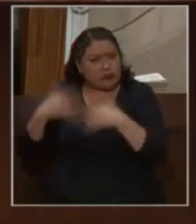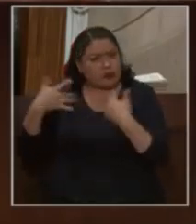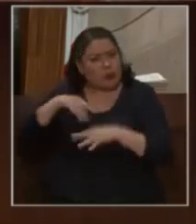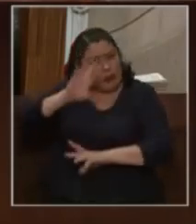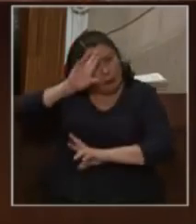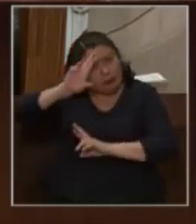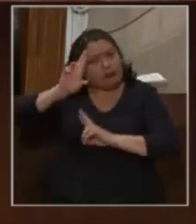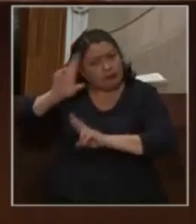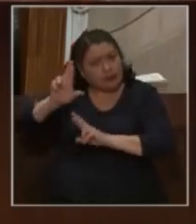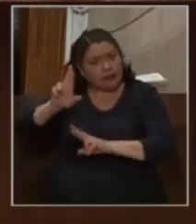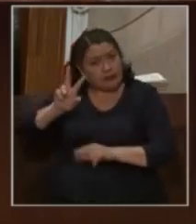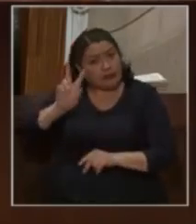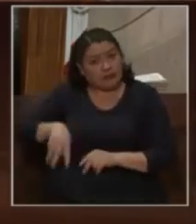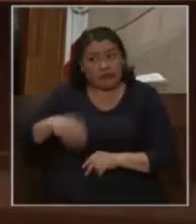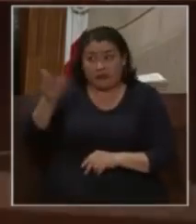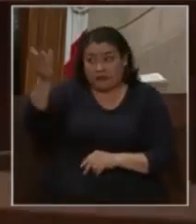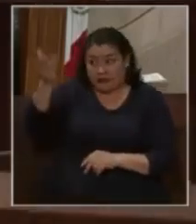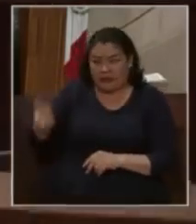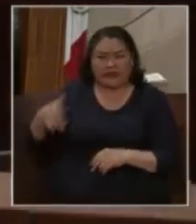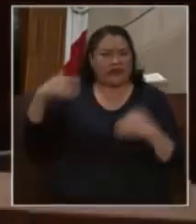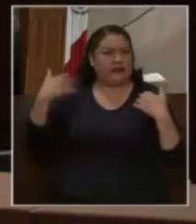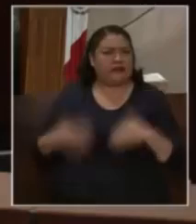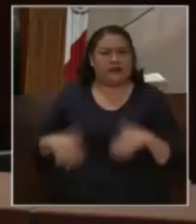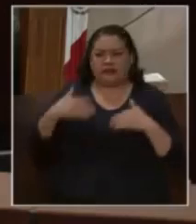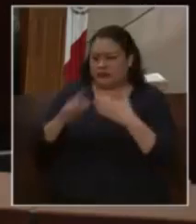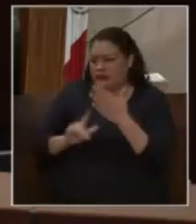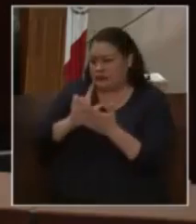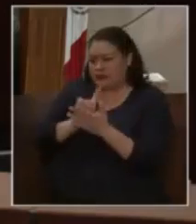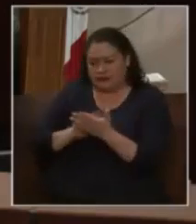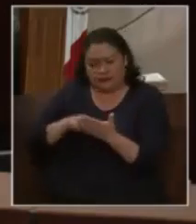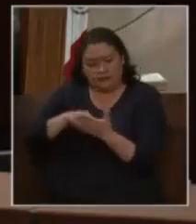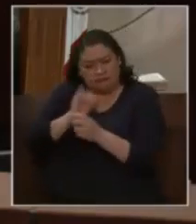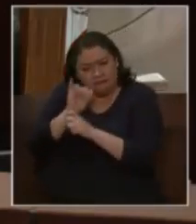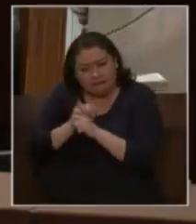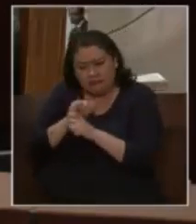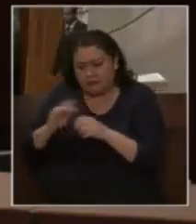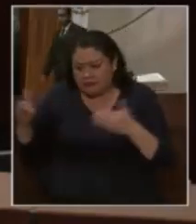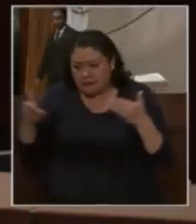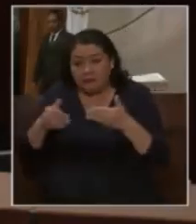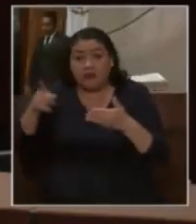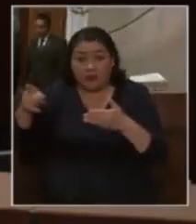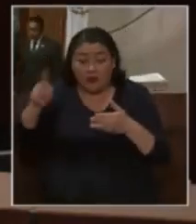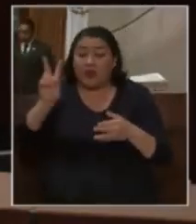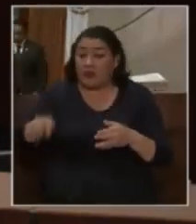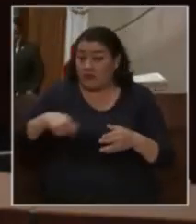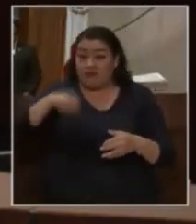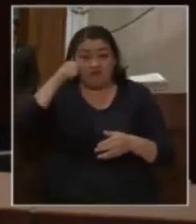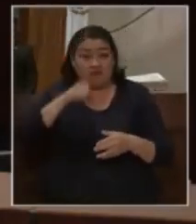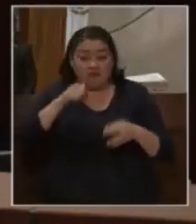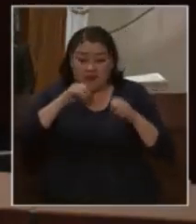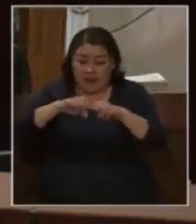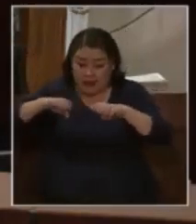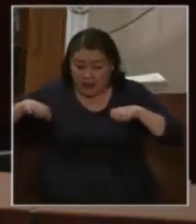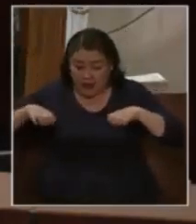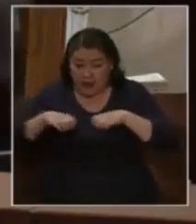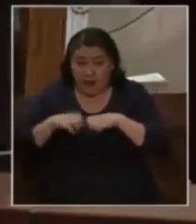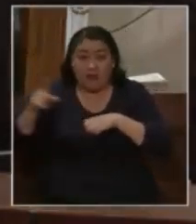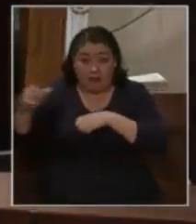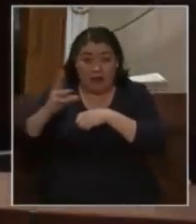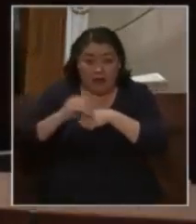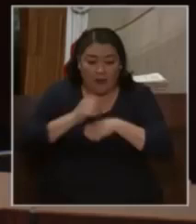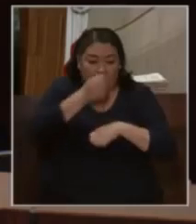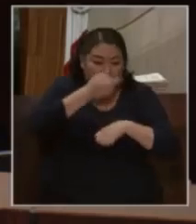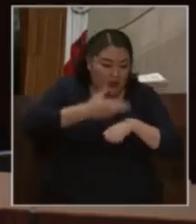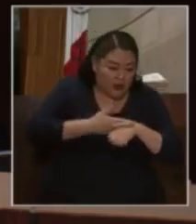con una gran institucionalidad, nos permitió conformar un grupo de trabajo. Los